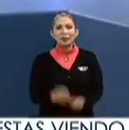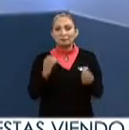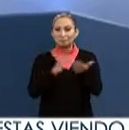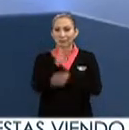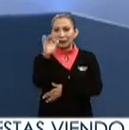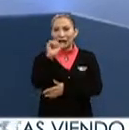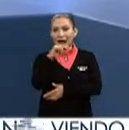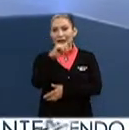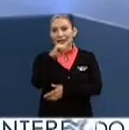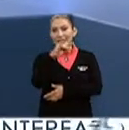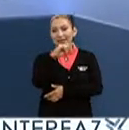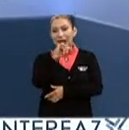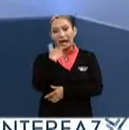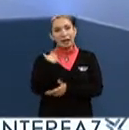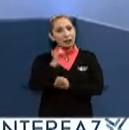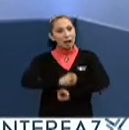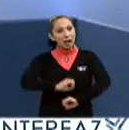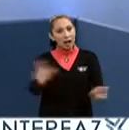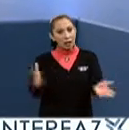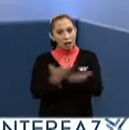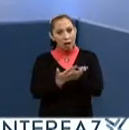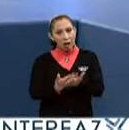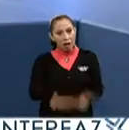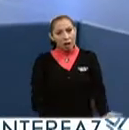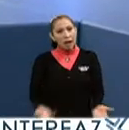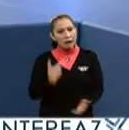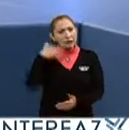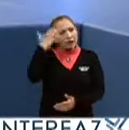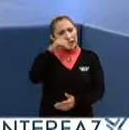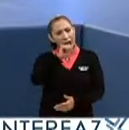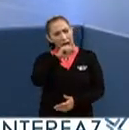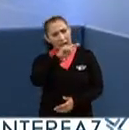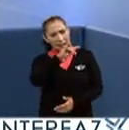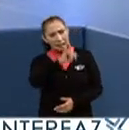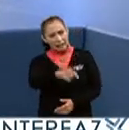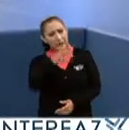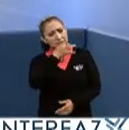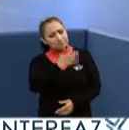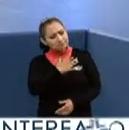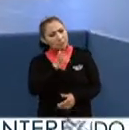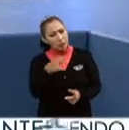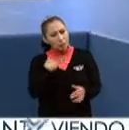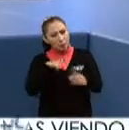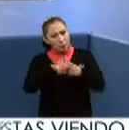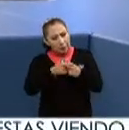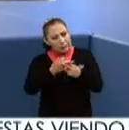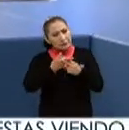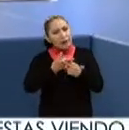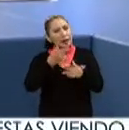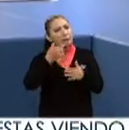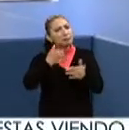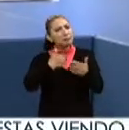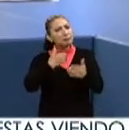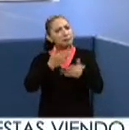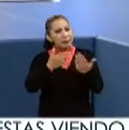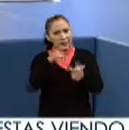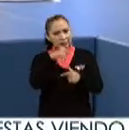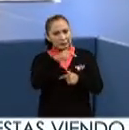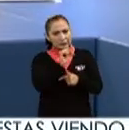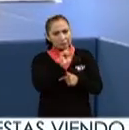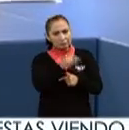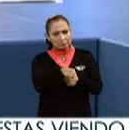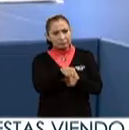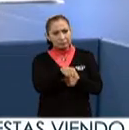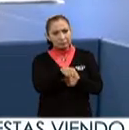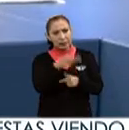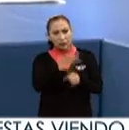Muchísimas gracias, Ana Cristina. Así es, ahora tengo entendido que Ana Cristina, después de darnos esta breve introducción sobre